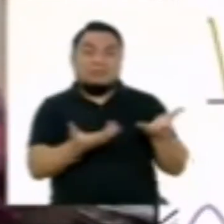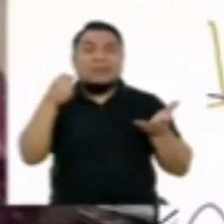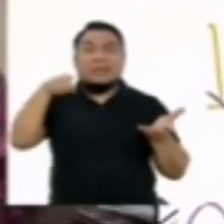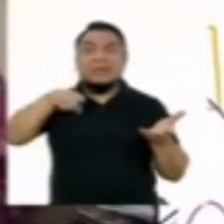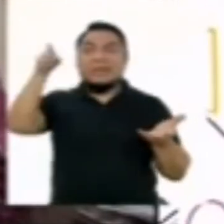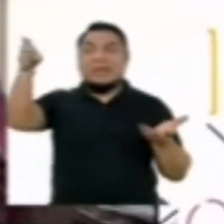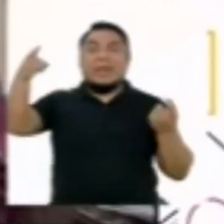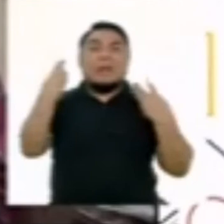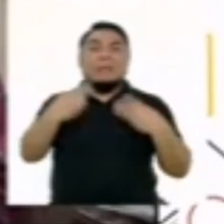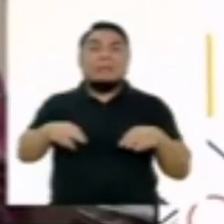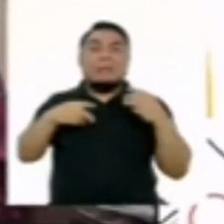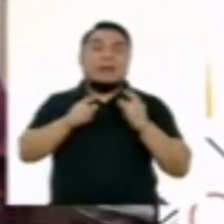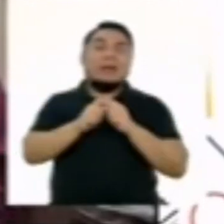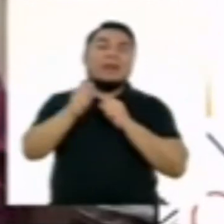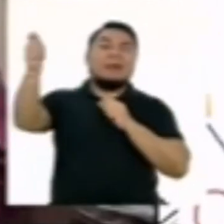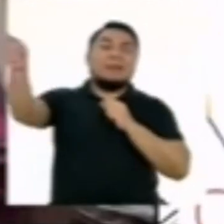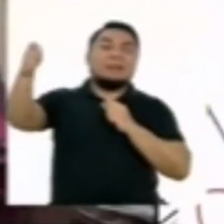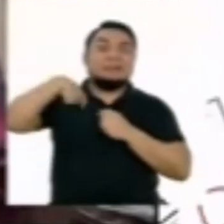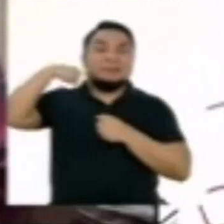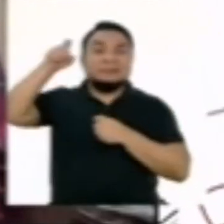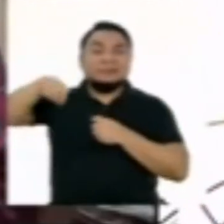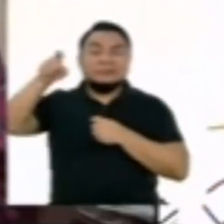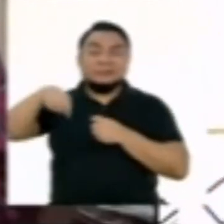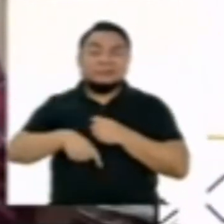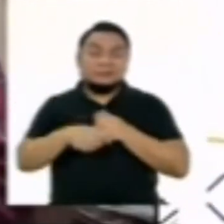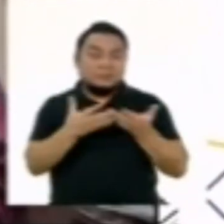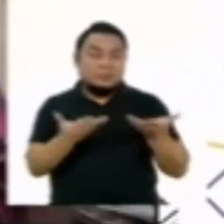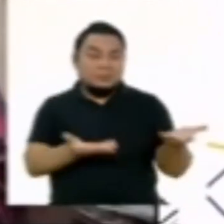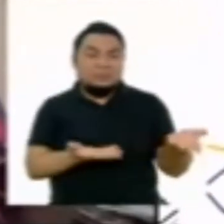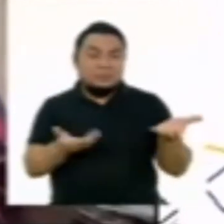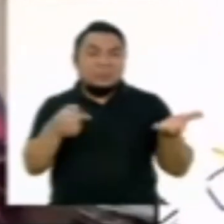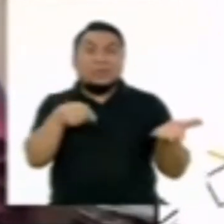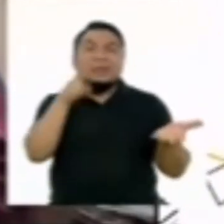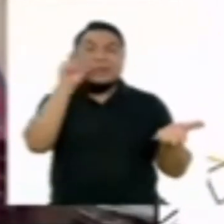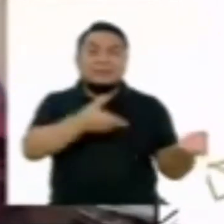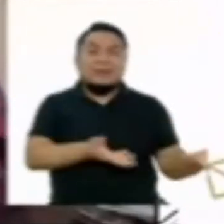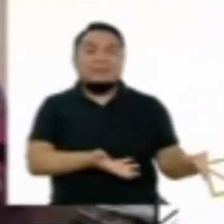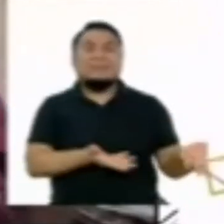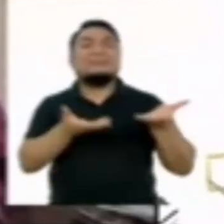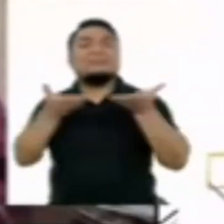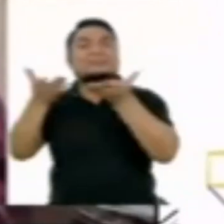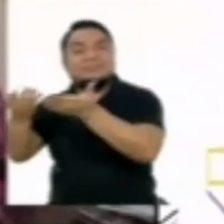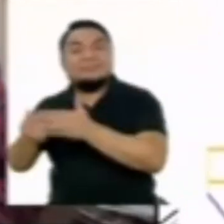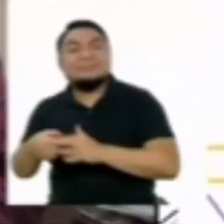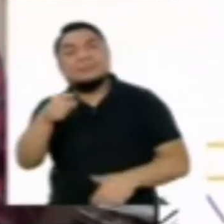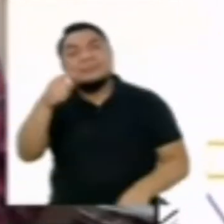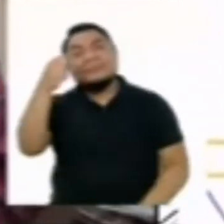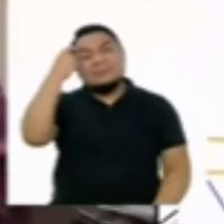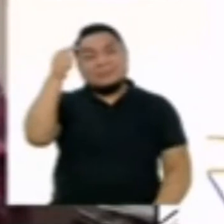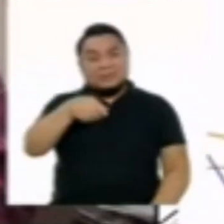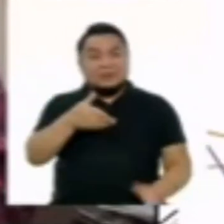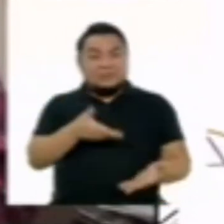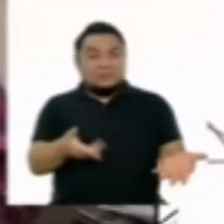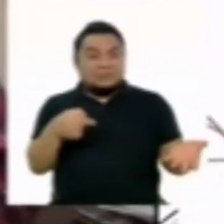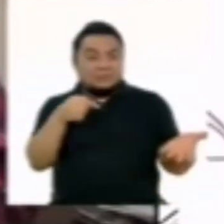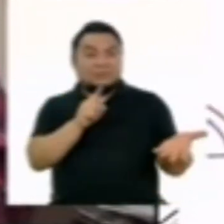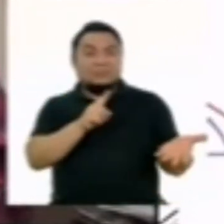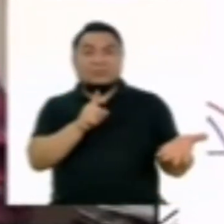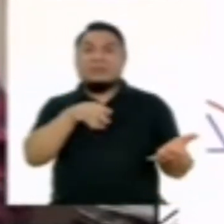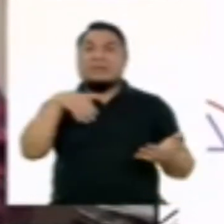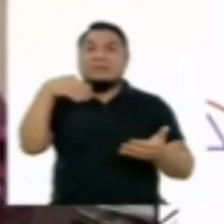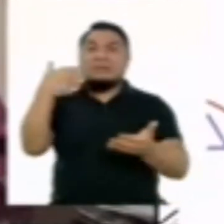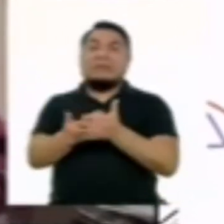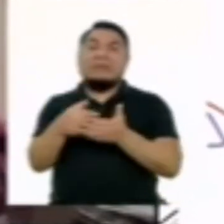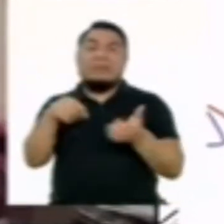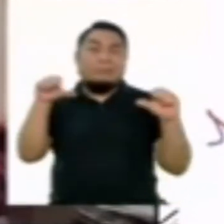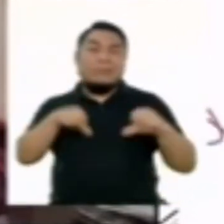un mercado que puede estar un poco lejos. Estos productos tienen que ser transportados. Pero tú imagínate que estos productos no lleguen